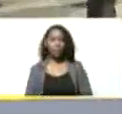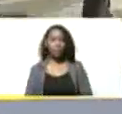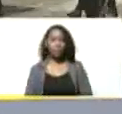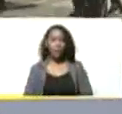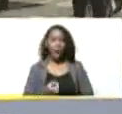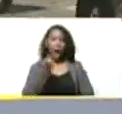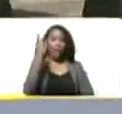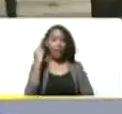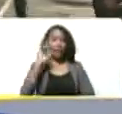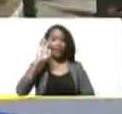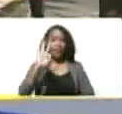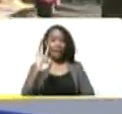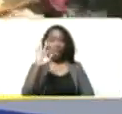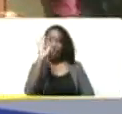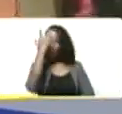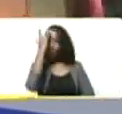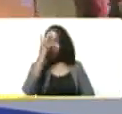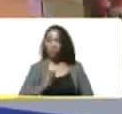Ayer 3 de febrero,